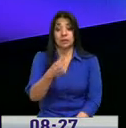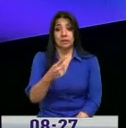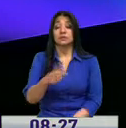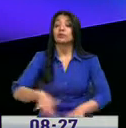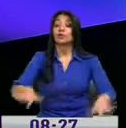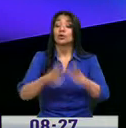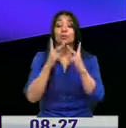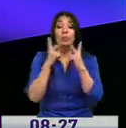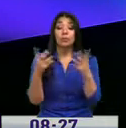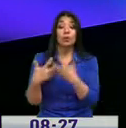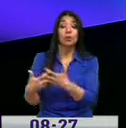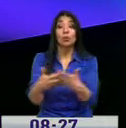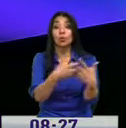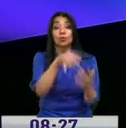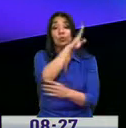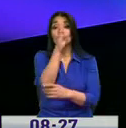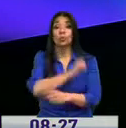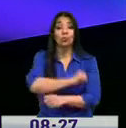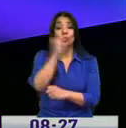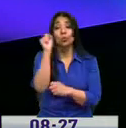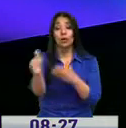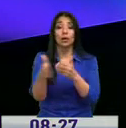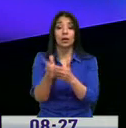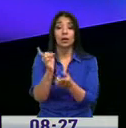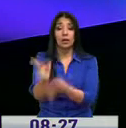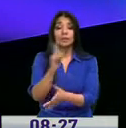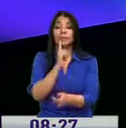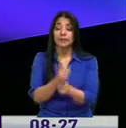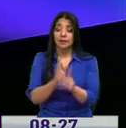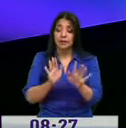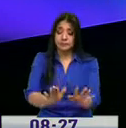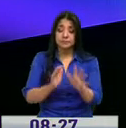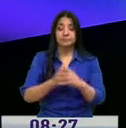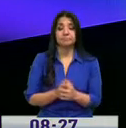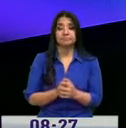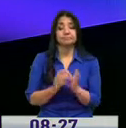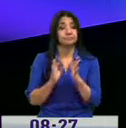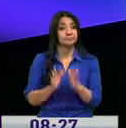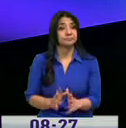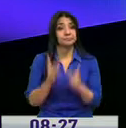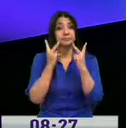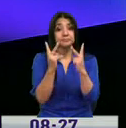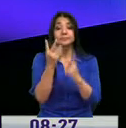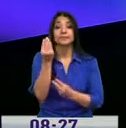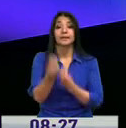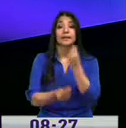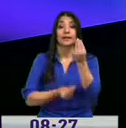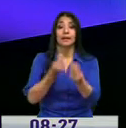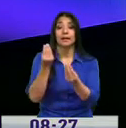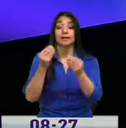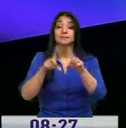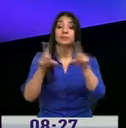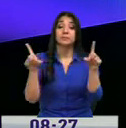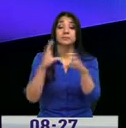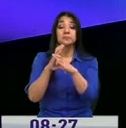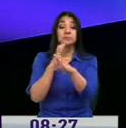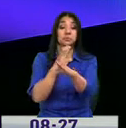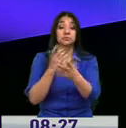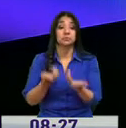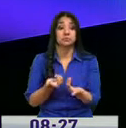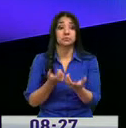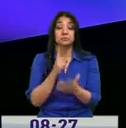pueblo unido jamás será vencido por estos detalles. Así que mi Ali, vamos a ver qué hace la industria del transporte, que no